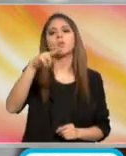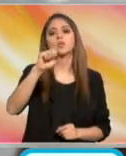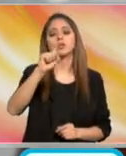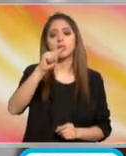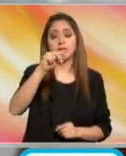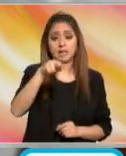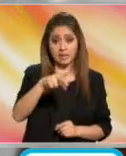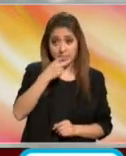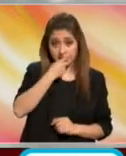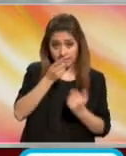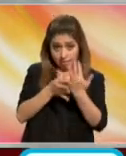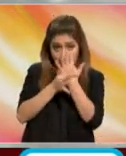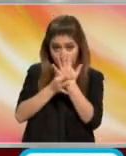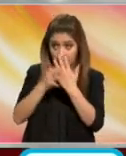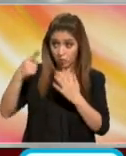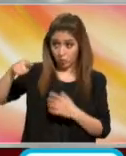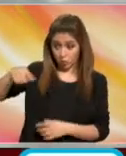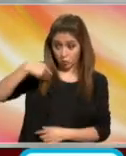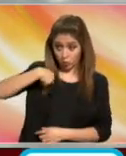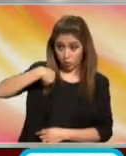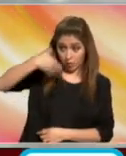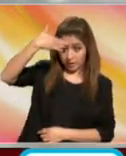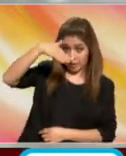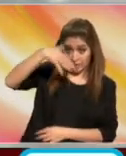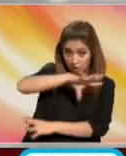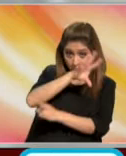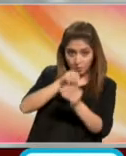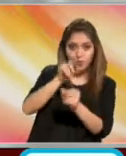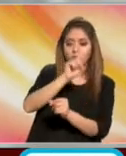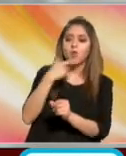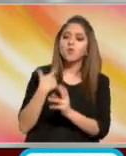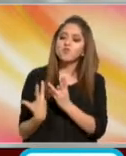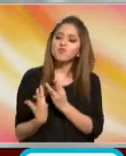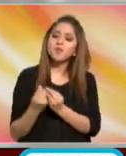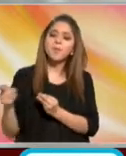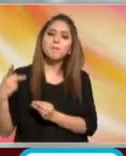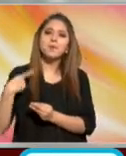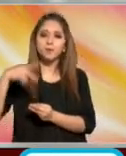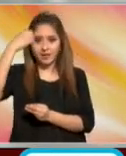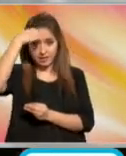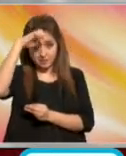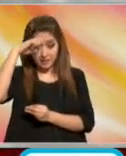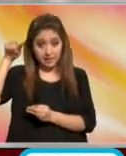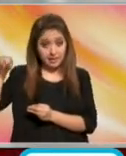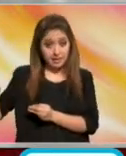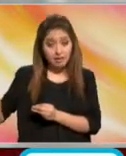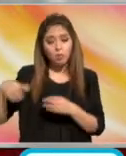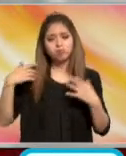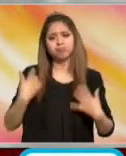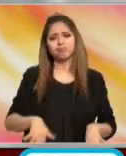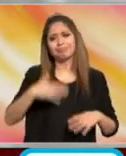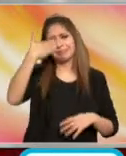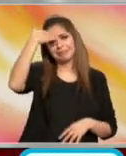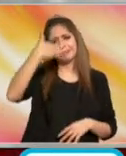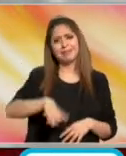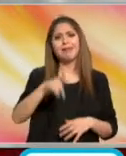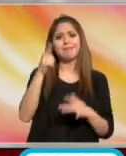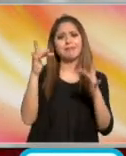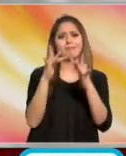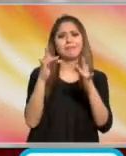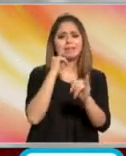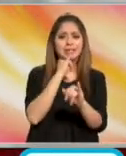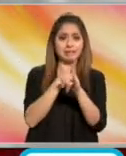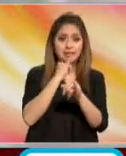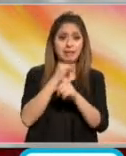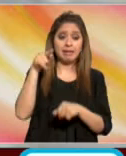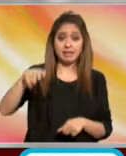sino juntarse con el que sabe. claro. Y Agustín es un experto en todo lo que es el manejo de las redes sociales. Él sabe